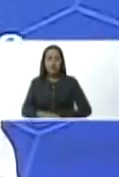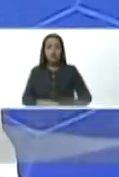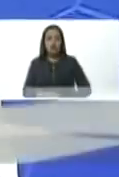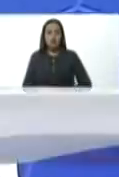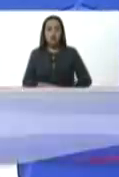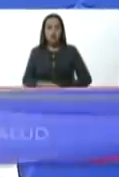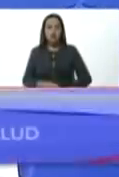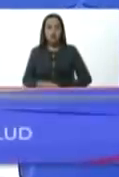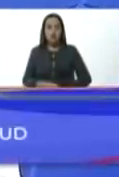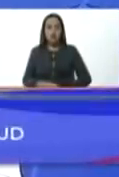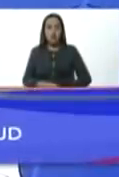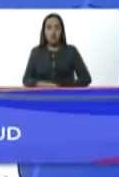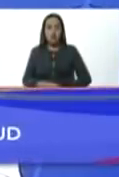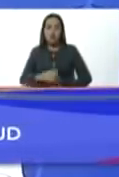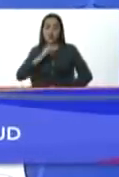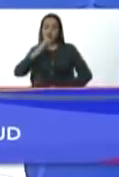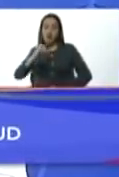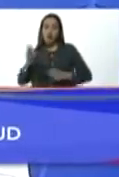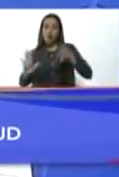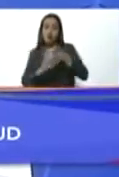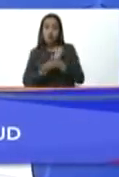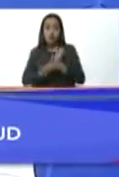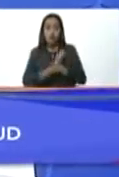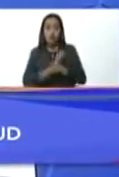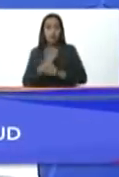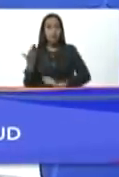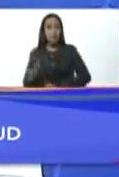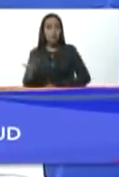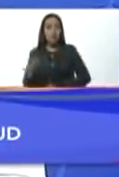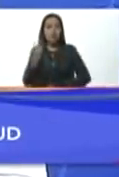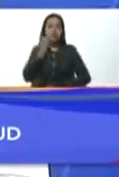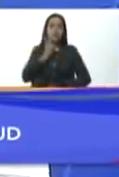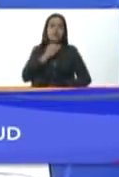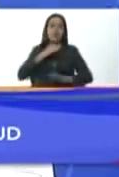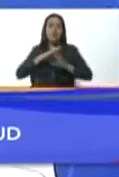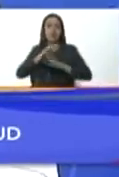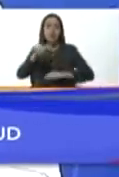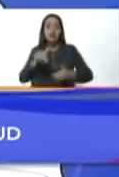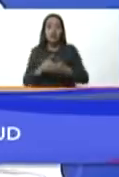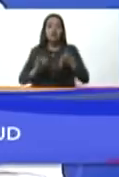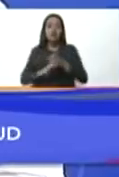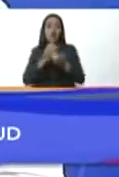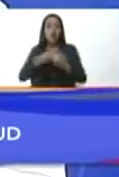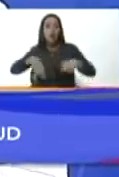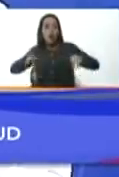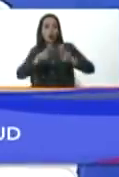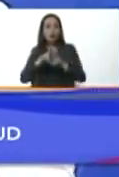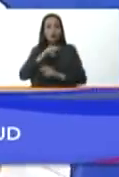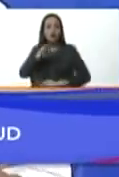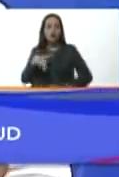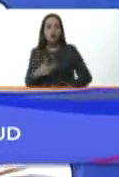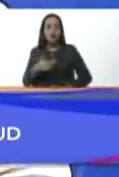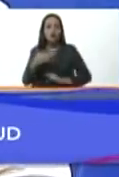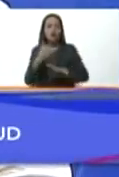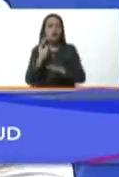una enfermedad de importancia internacional por la Organización de Naciones Unidas, nosotros venimos preparándonos